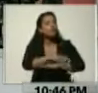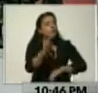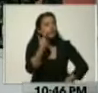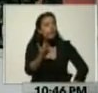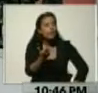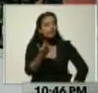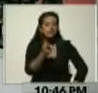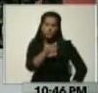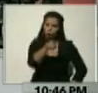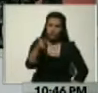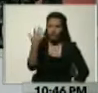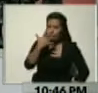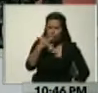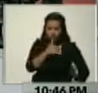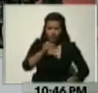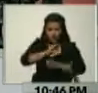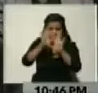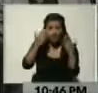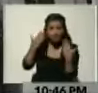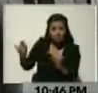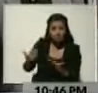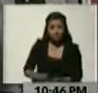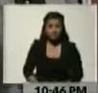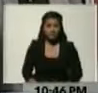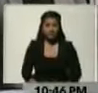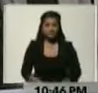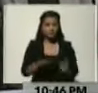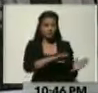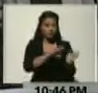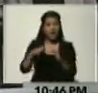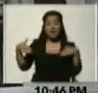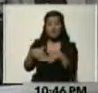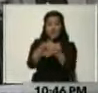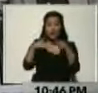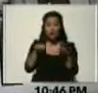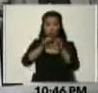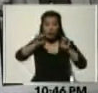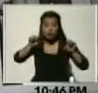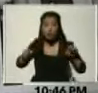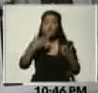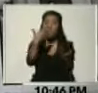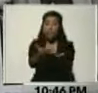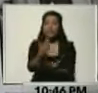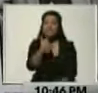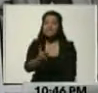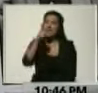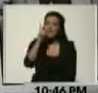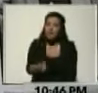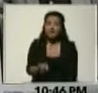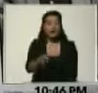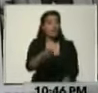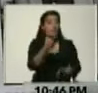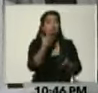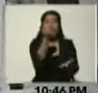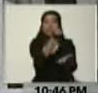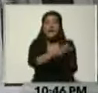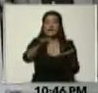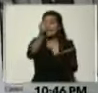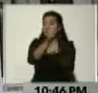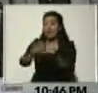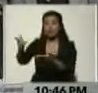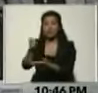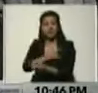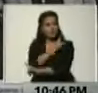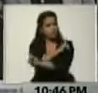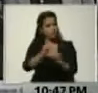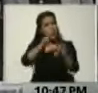ya. Ministro de Educación lo plantea. Debe eliminarse gratuidad indiscriminada en universidades, que